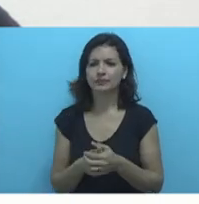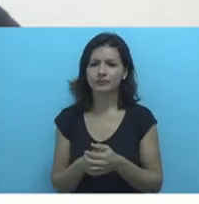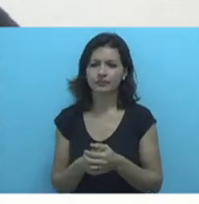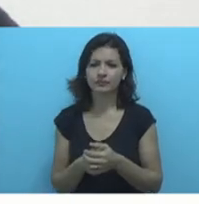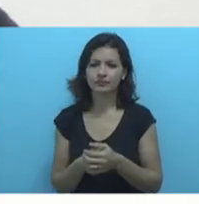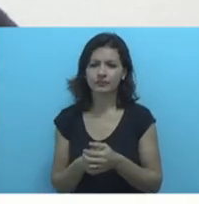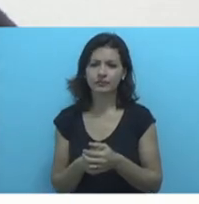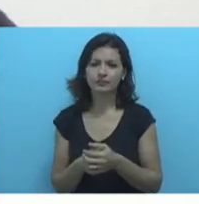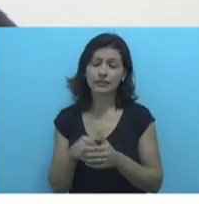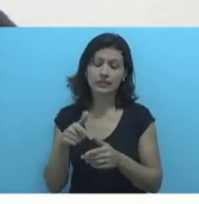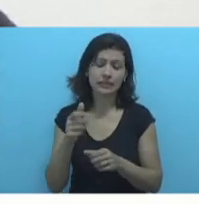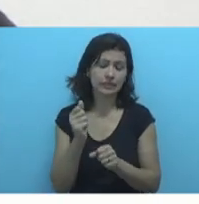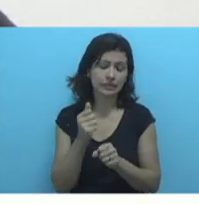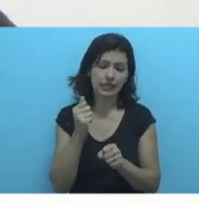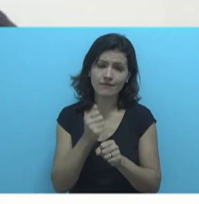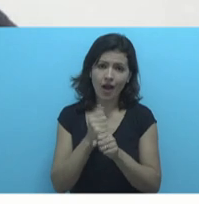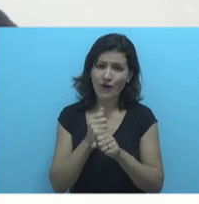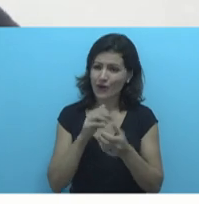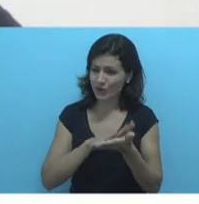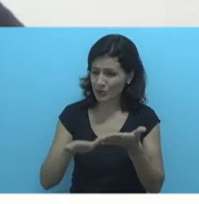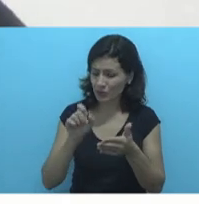que emprende a partir de hoy.